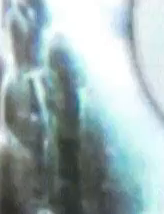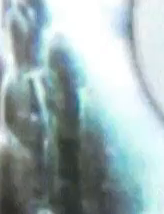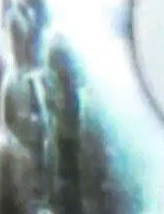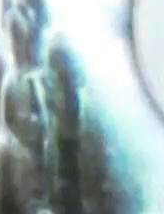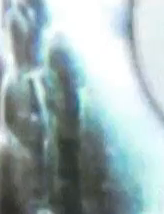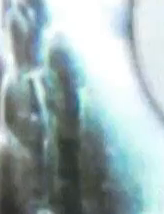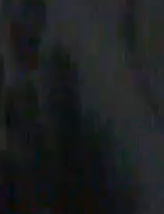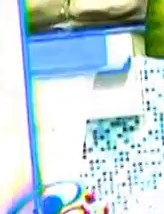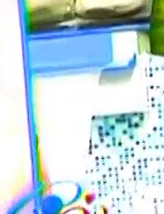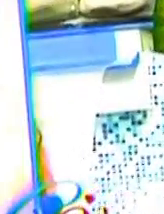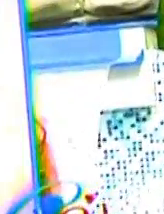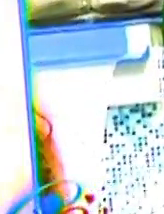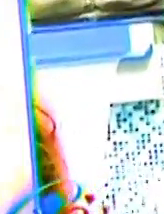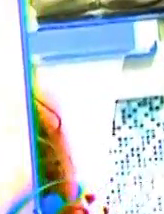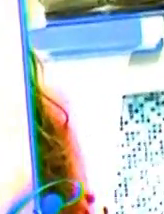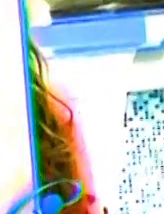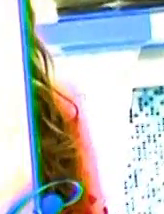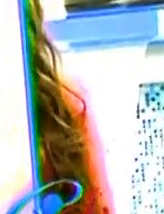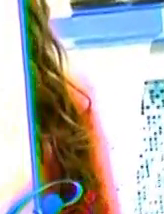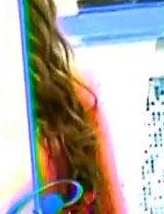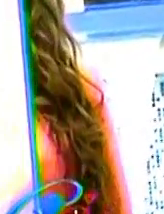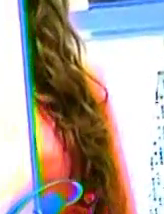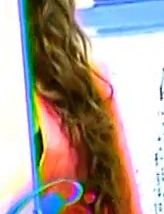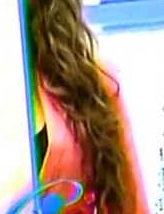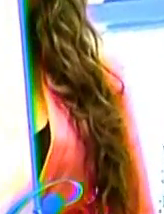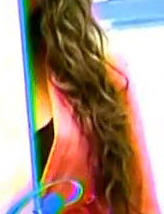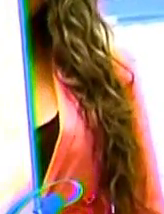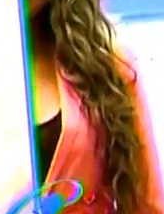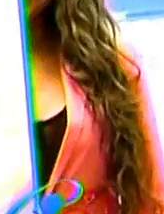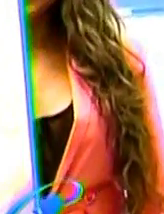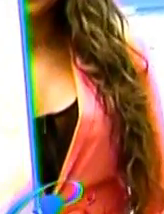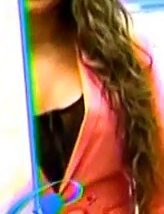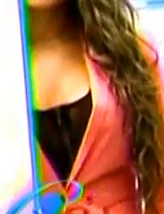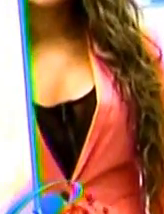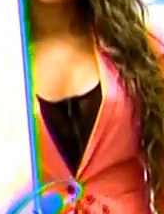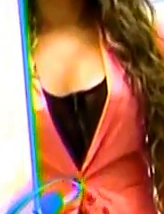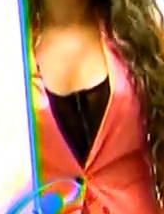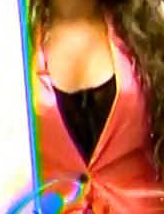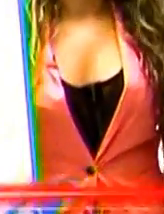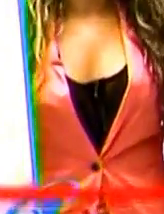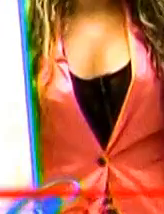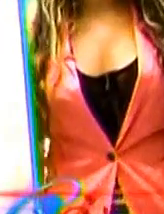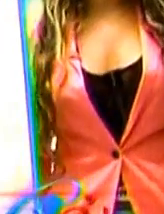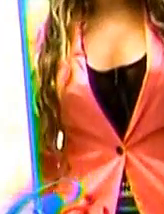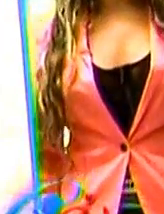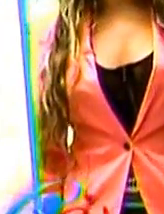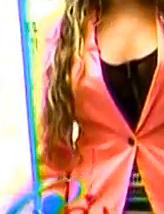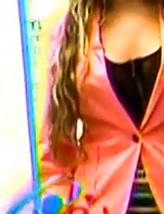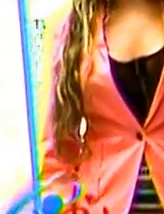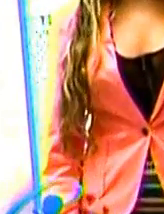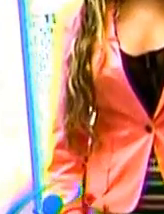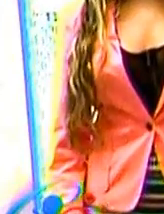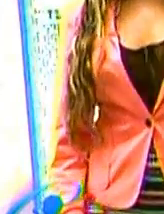Dr. Rojas. Ahora estamos más cerca de ustedes, Bogotá y Cundinamarca. Hola, mi nombre es Sara